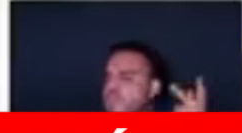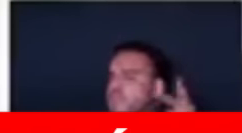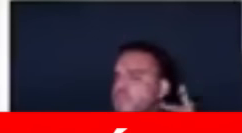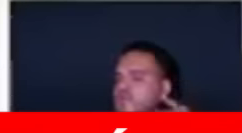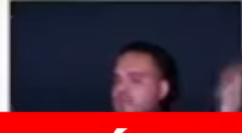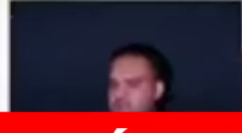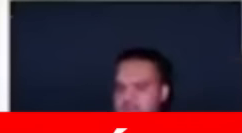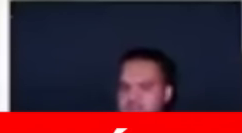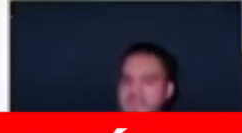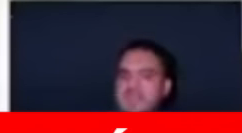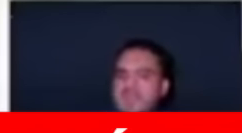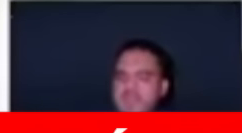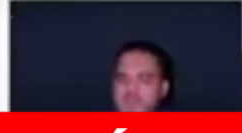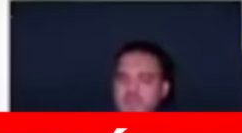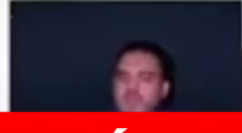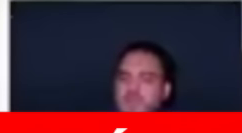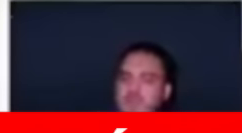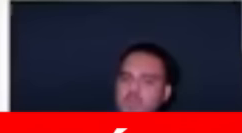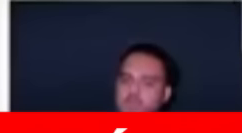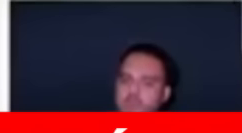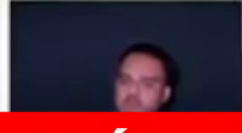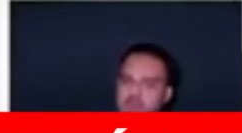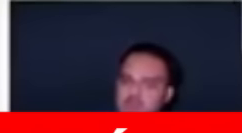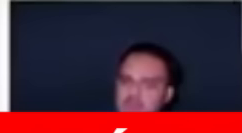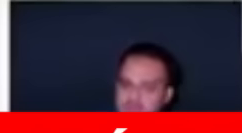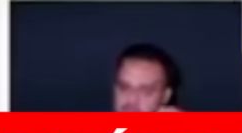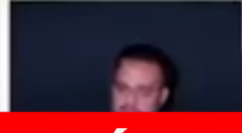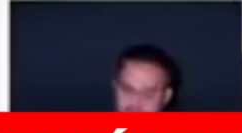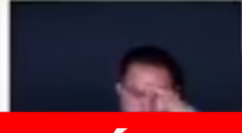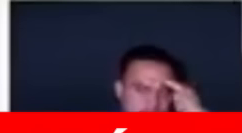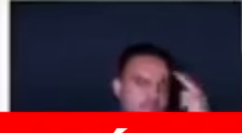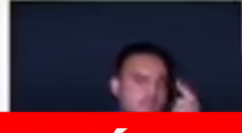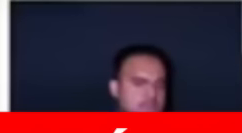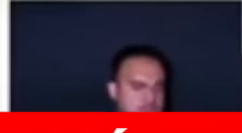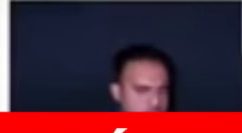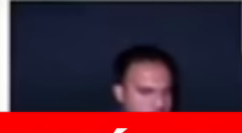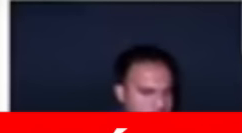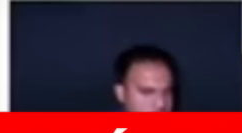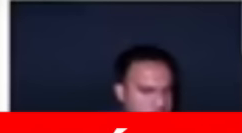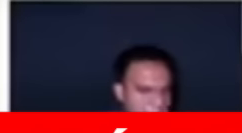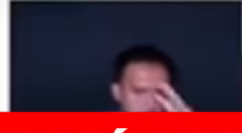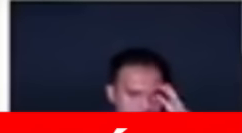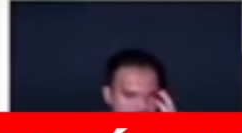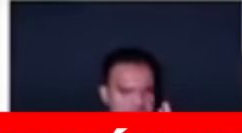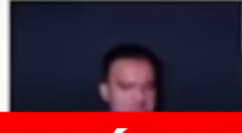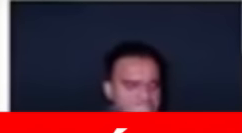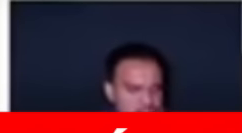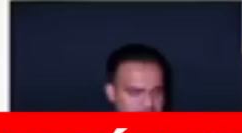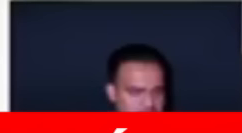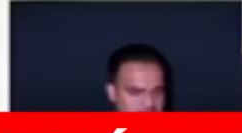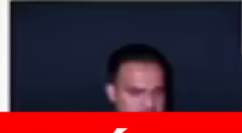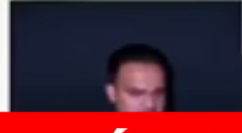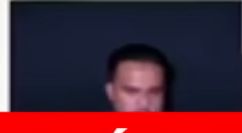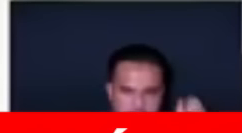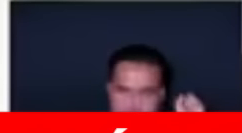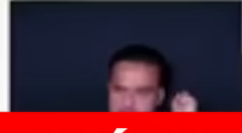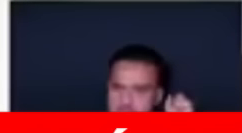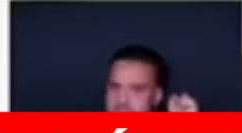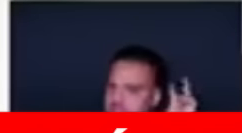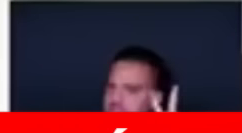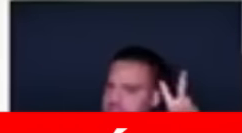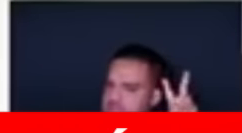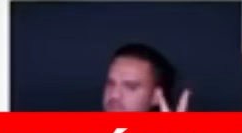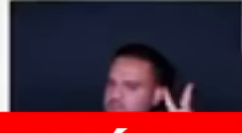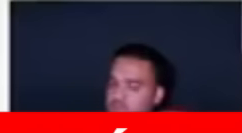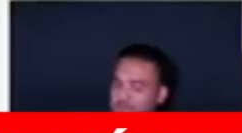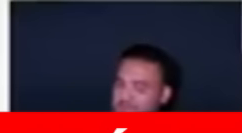la transición democrática a México y que permitió el triunfo de Vicente Fox. Por eso mismo me